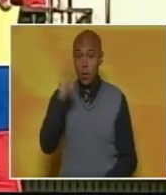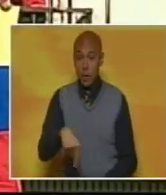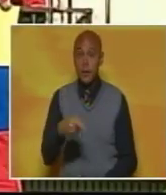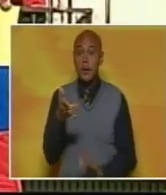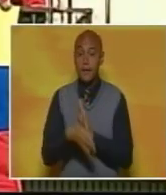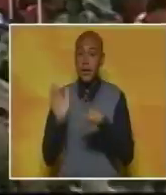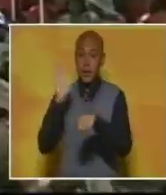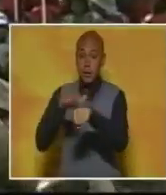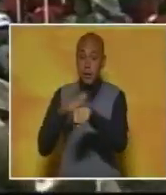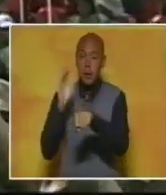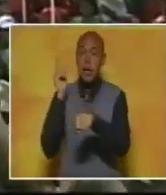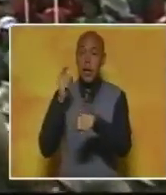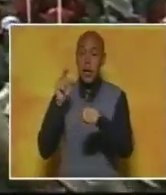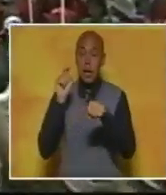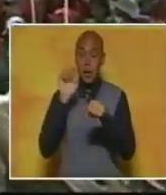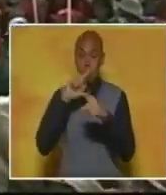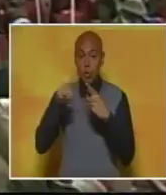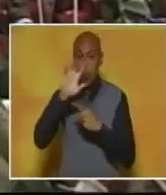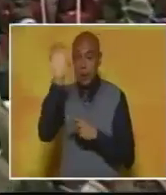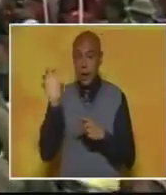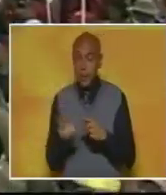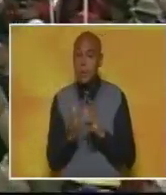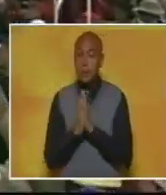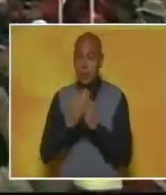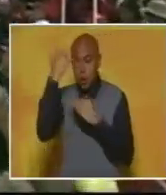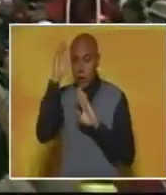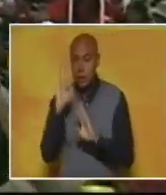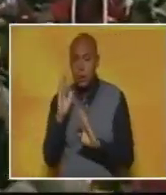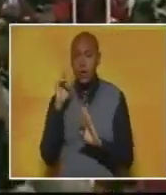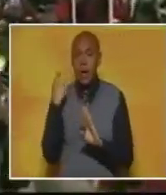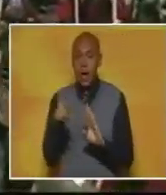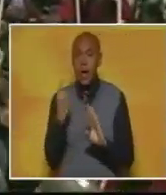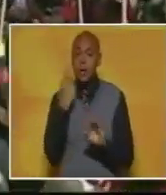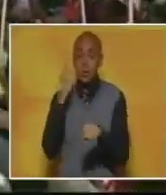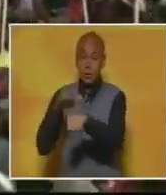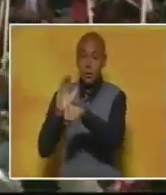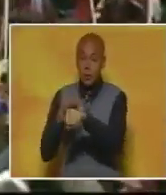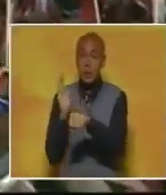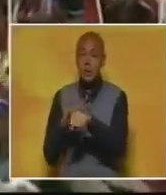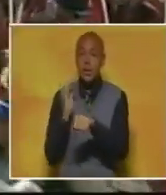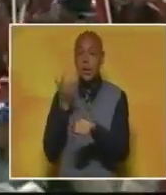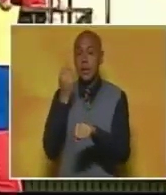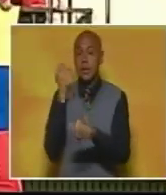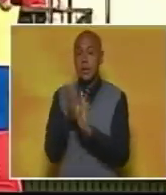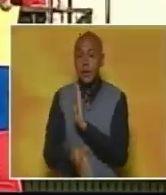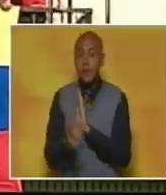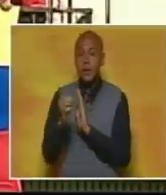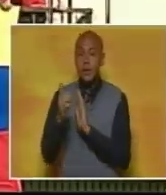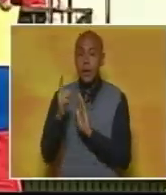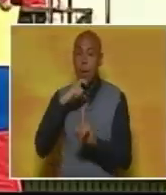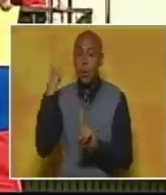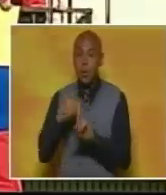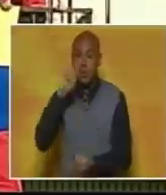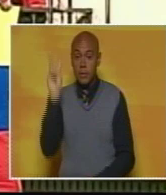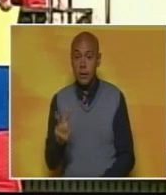le solicitó a los entes competentes tomar acciones concretas ante los diversos llamados de intervención contra la nación.